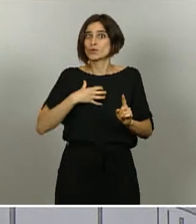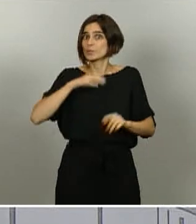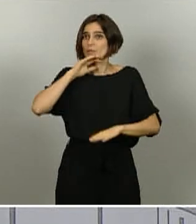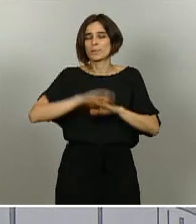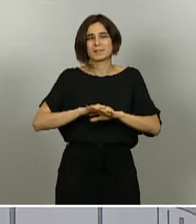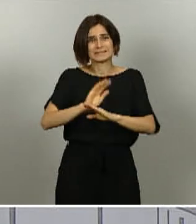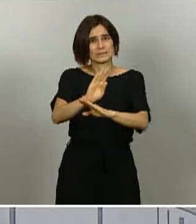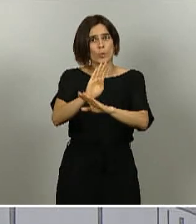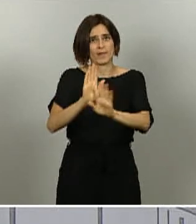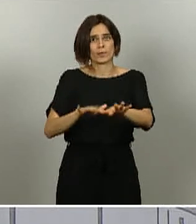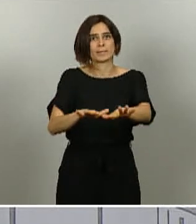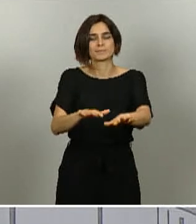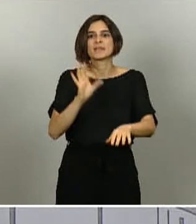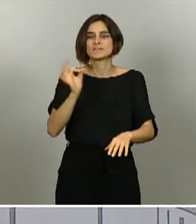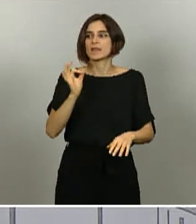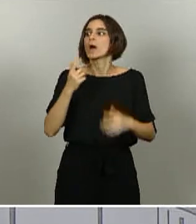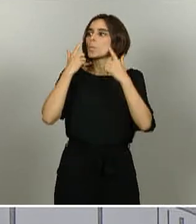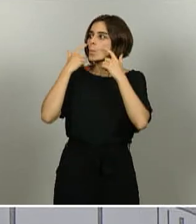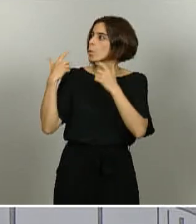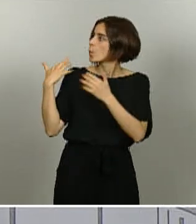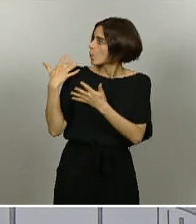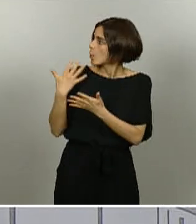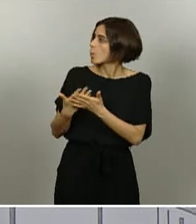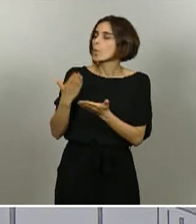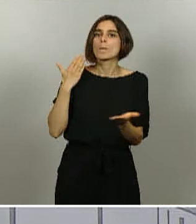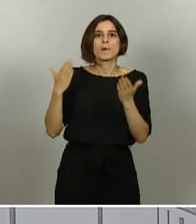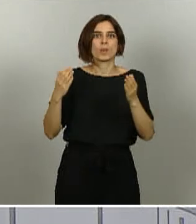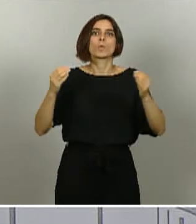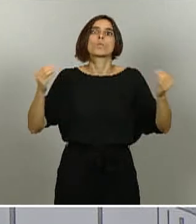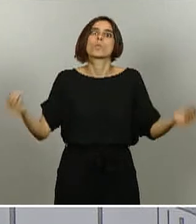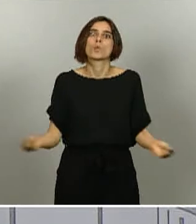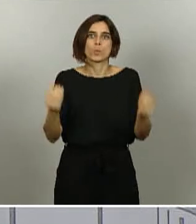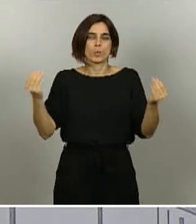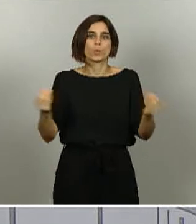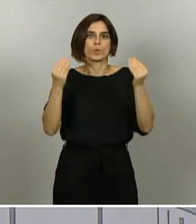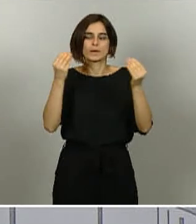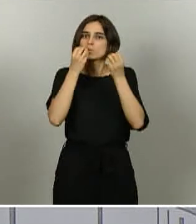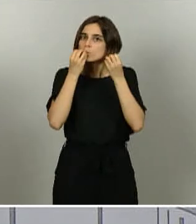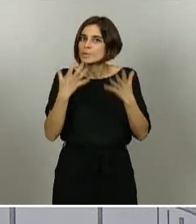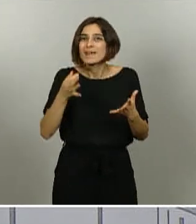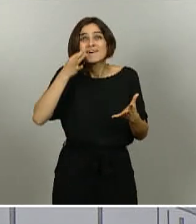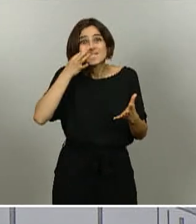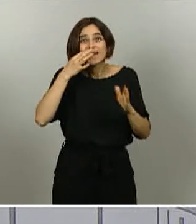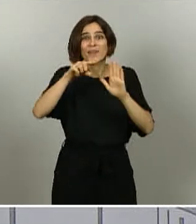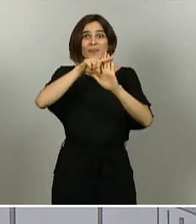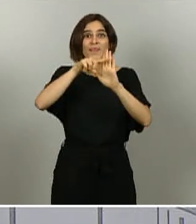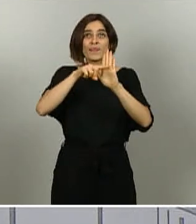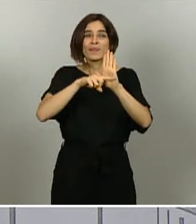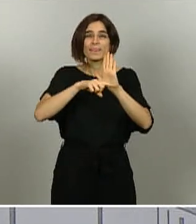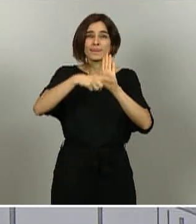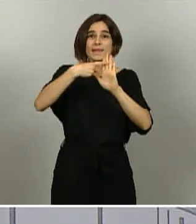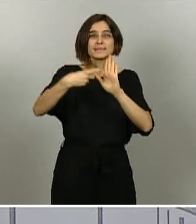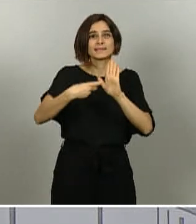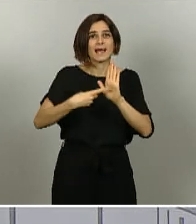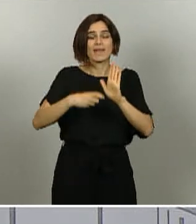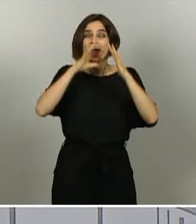que vamos muy bien, pero también es cierto que estamos todavía en fases 1 y 2 de esa desescalada y que el riesgo de rebrote